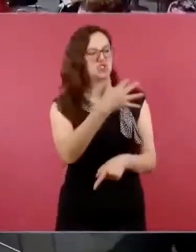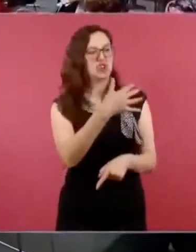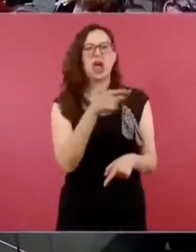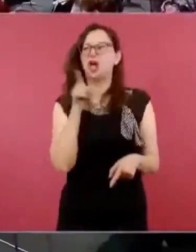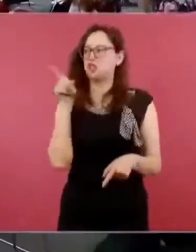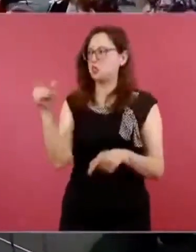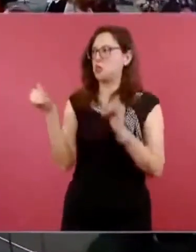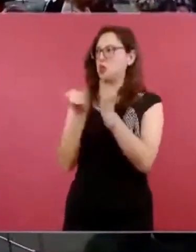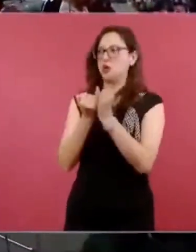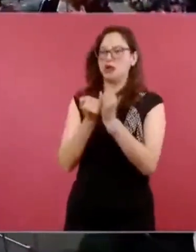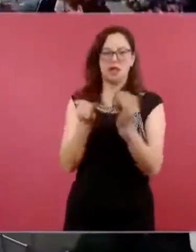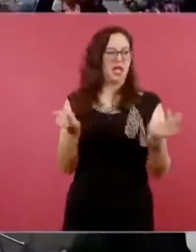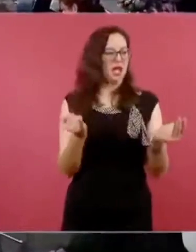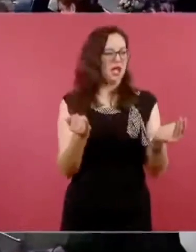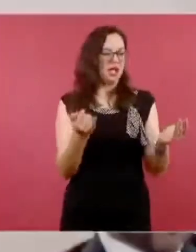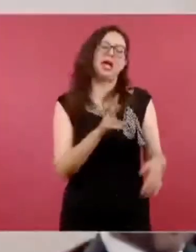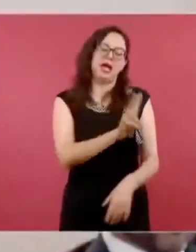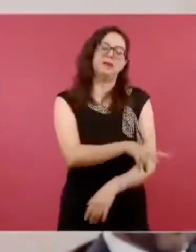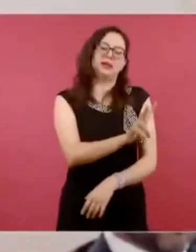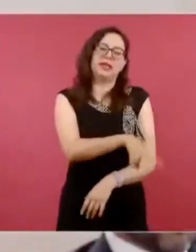corrupta,